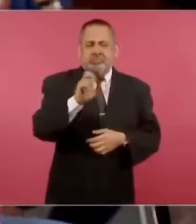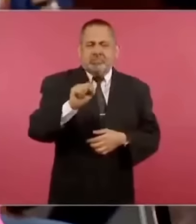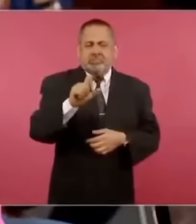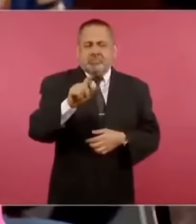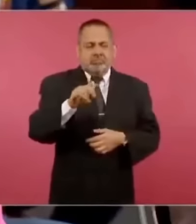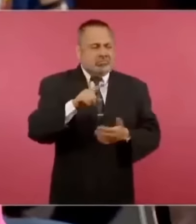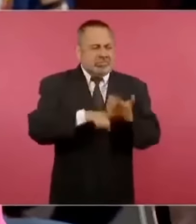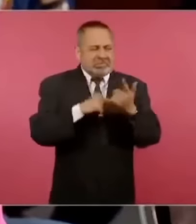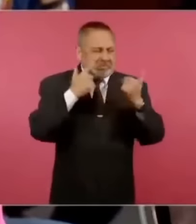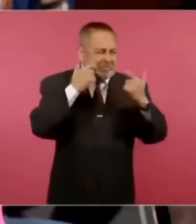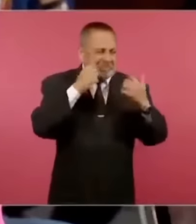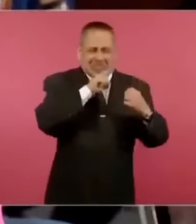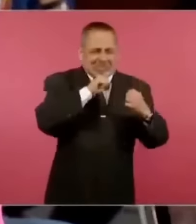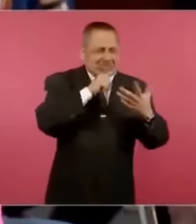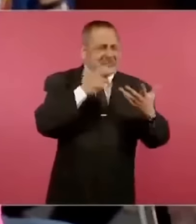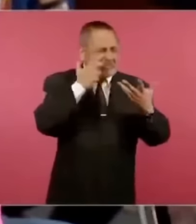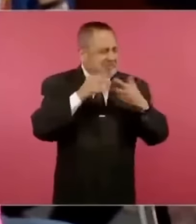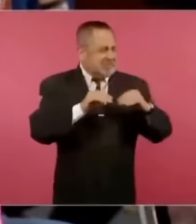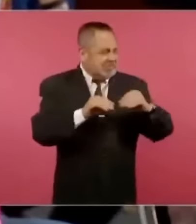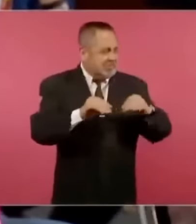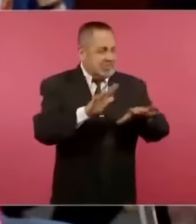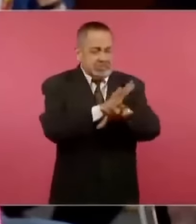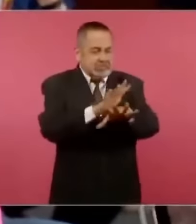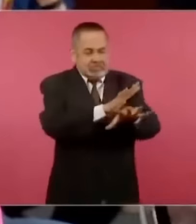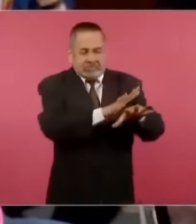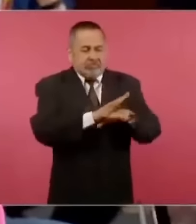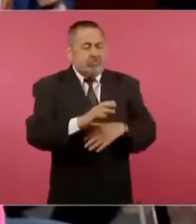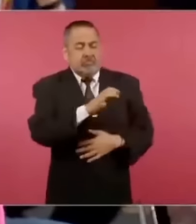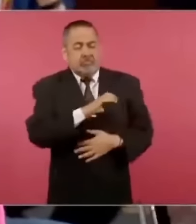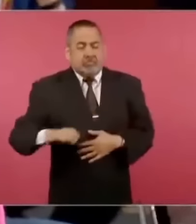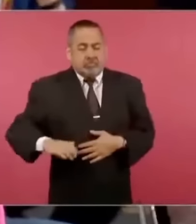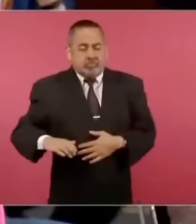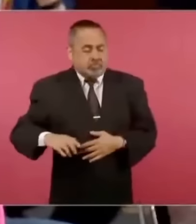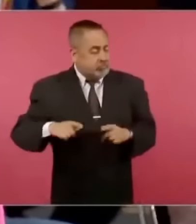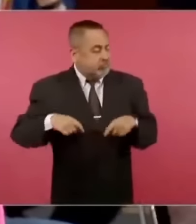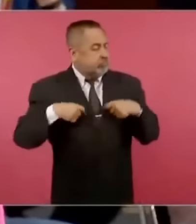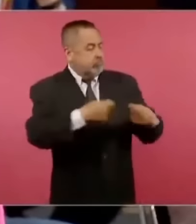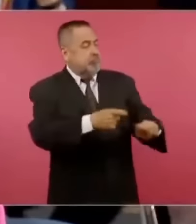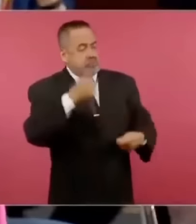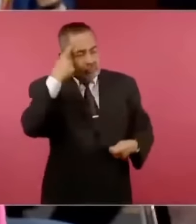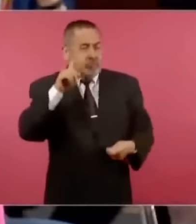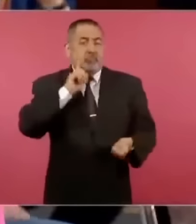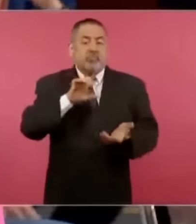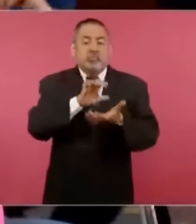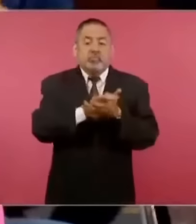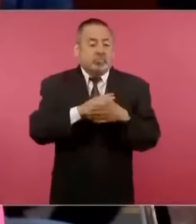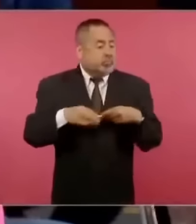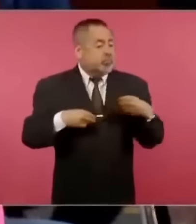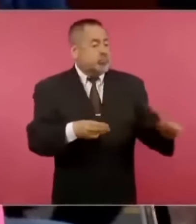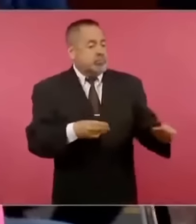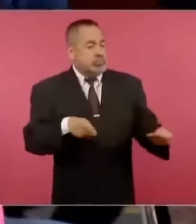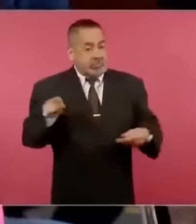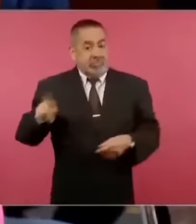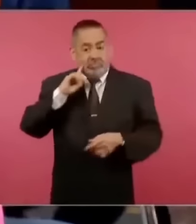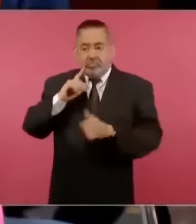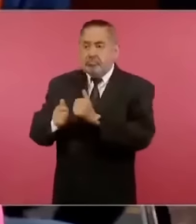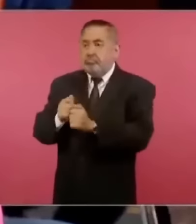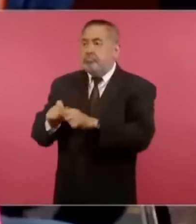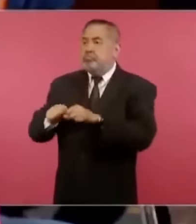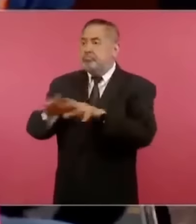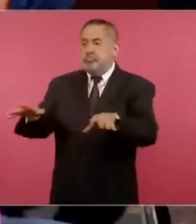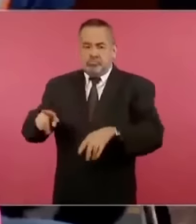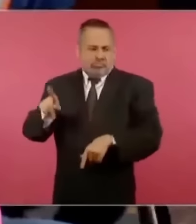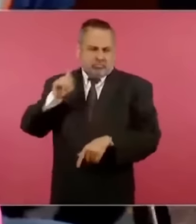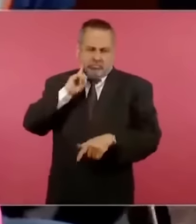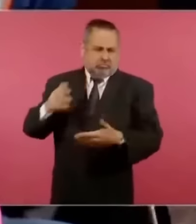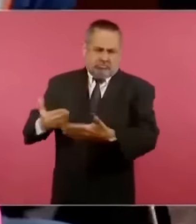para que hicieran todo un movimiento en las candidaturas y pudieran darle una a su esposa. Ese fue el tuit que puso la muchacha